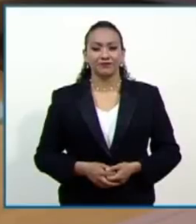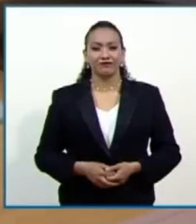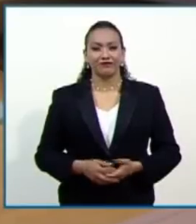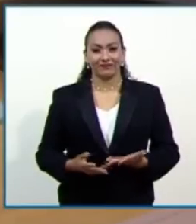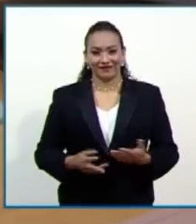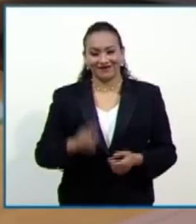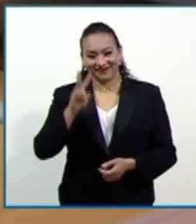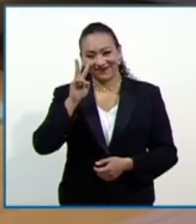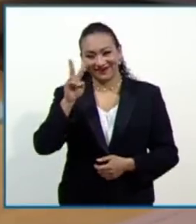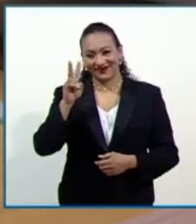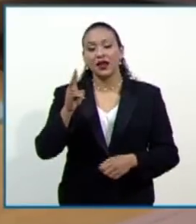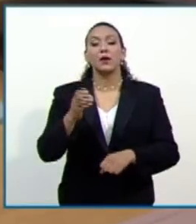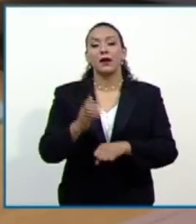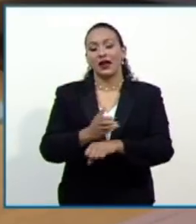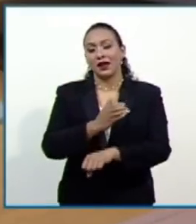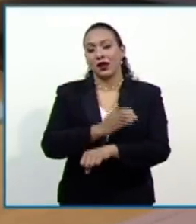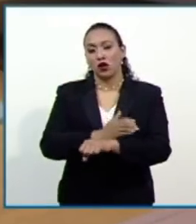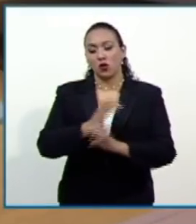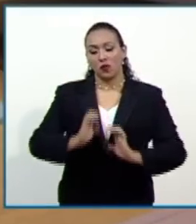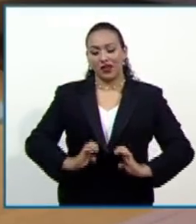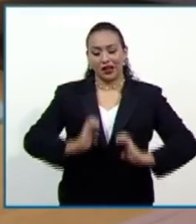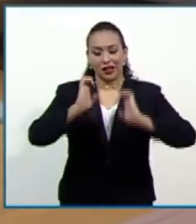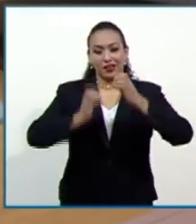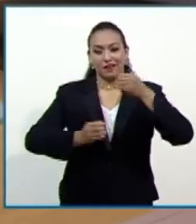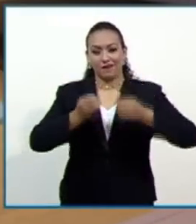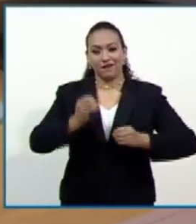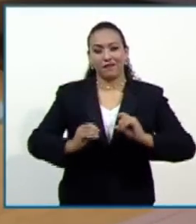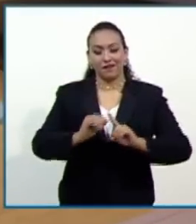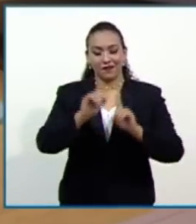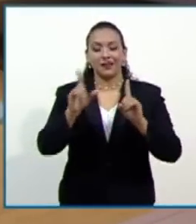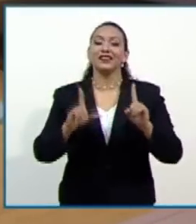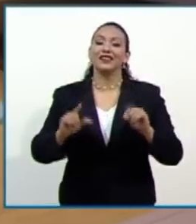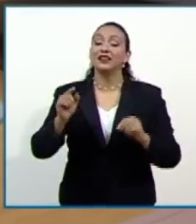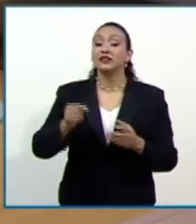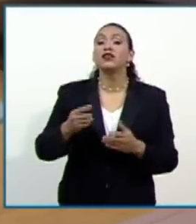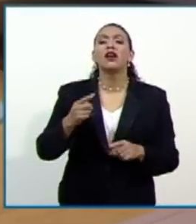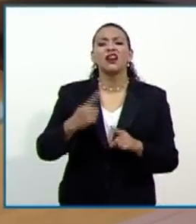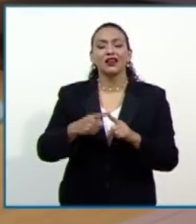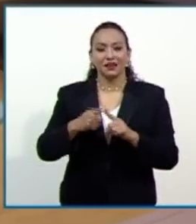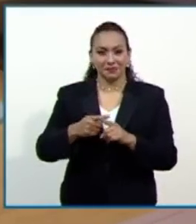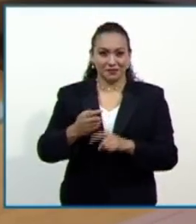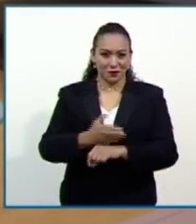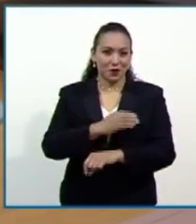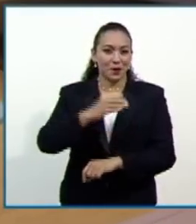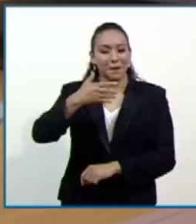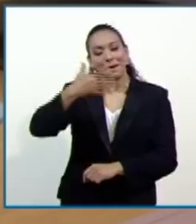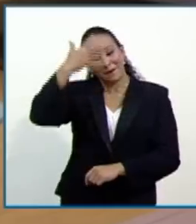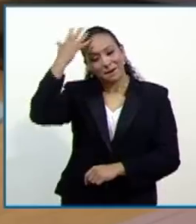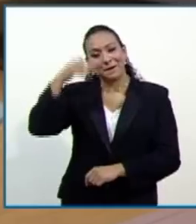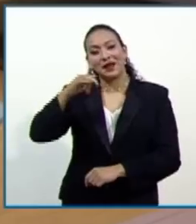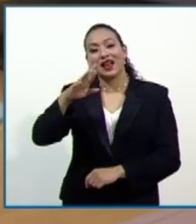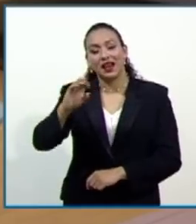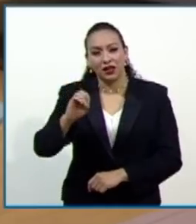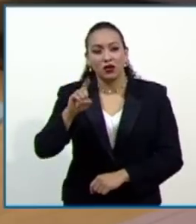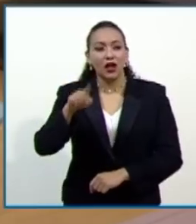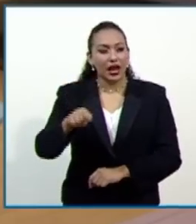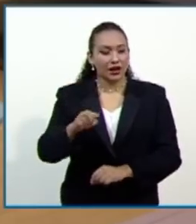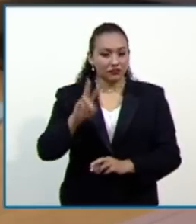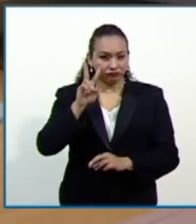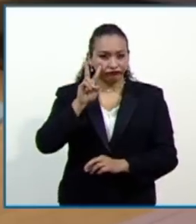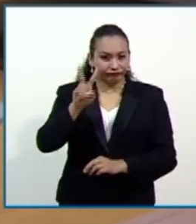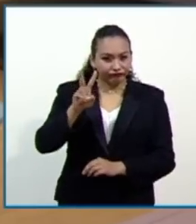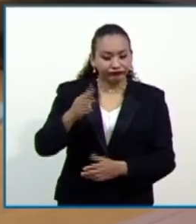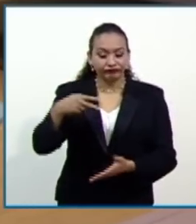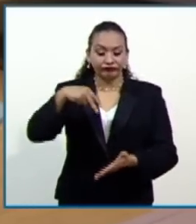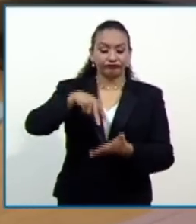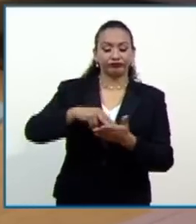Nos enlazamos hasta el edificio sede de la Suprema Corte con mi compañero Mario López Peña, quien siguió de cerca la sesión del Pleno del